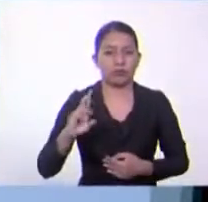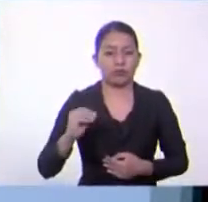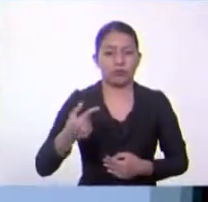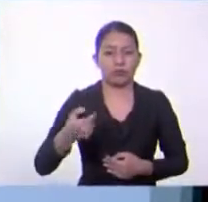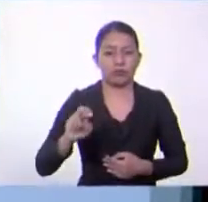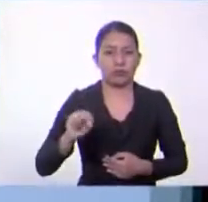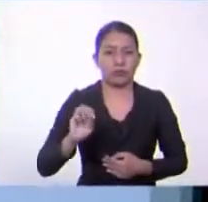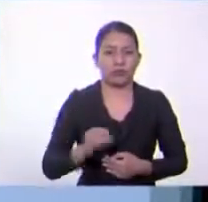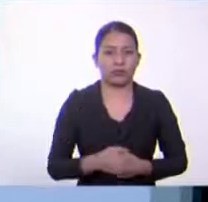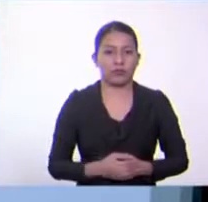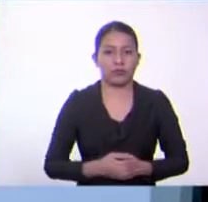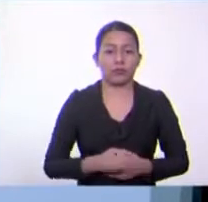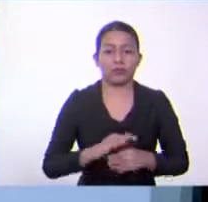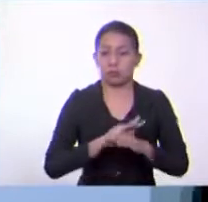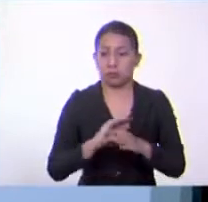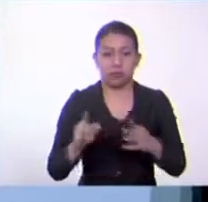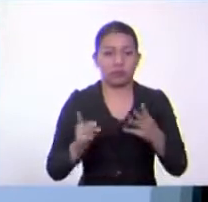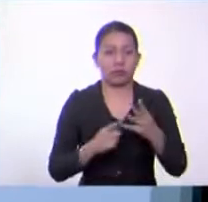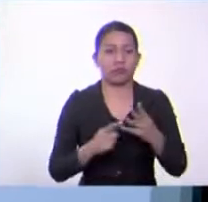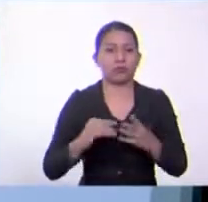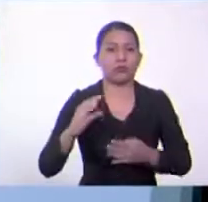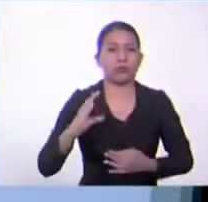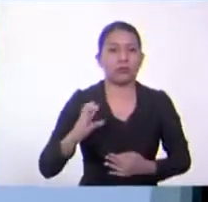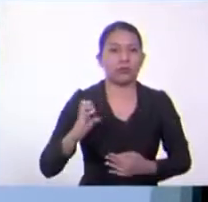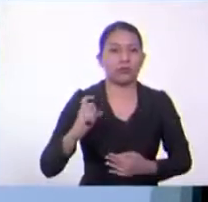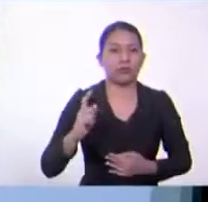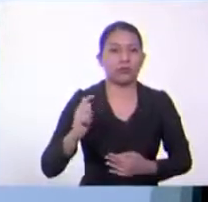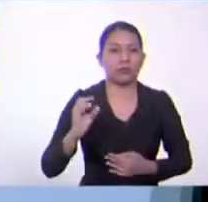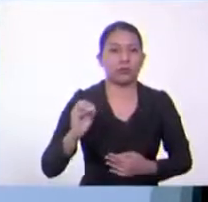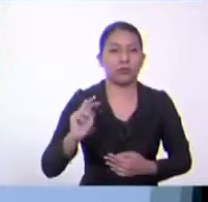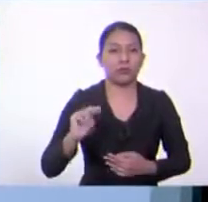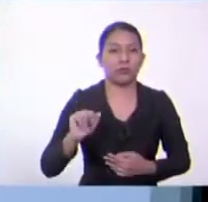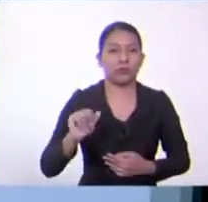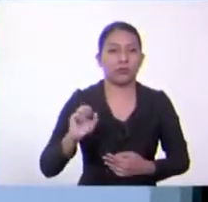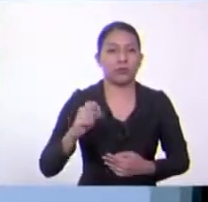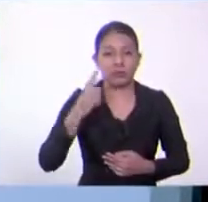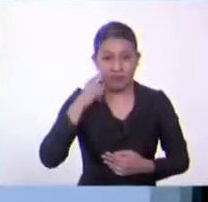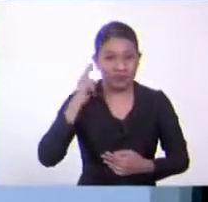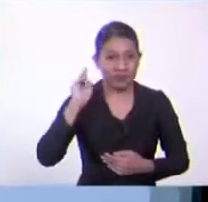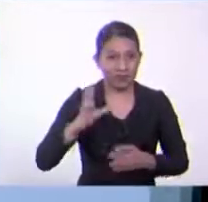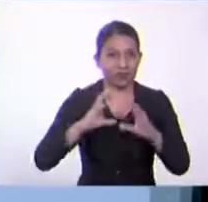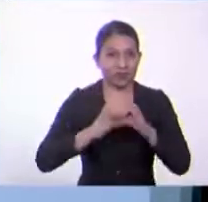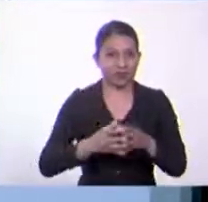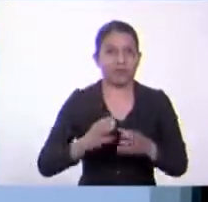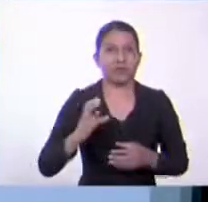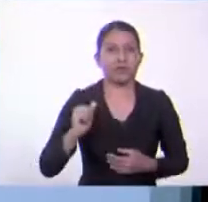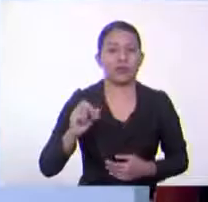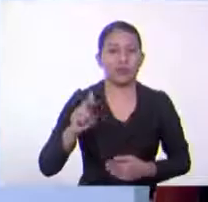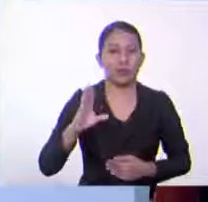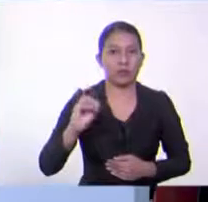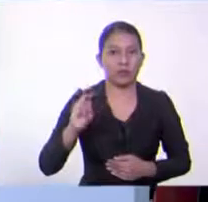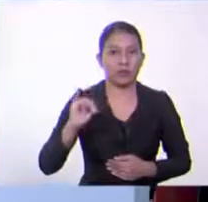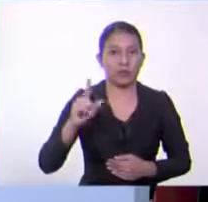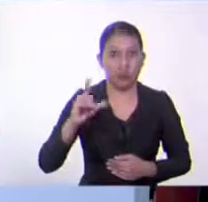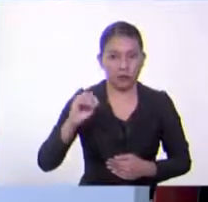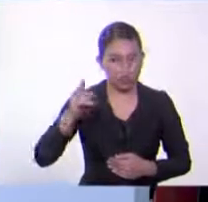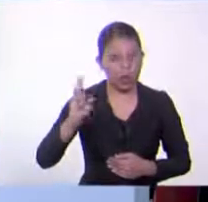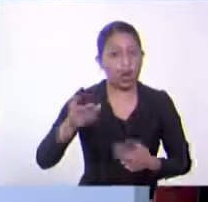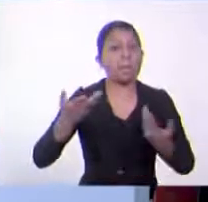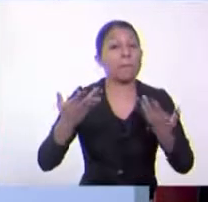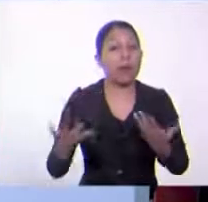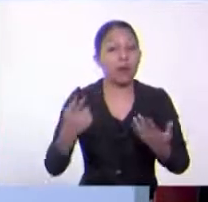por último tenemos las cetonas, donde aparece nuevamente mi grupo carbonilo, pero ahora, ¿qué